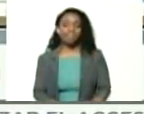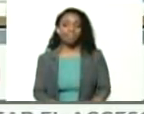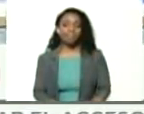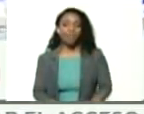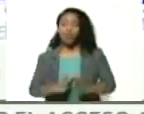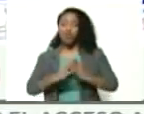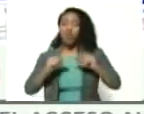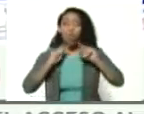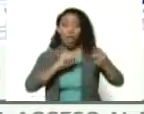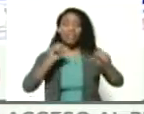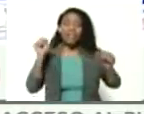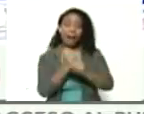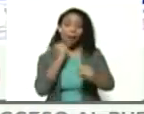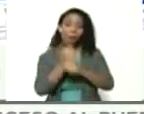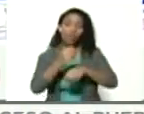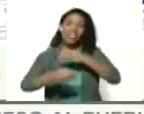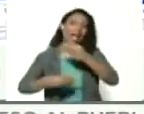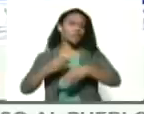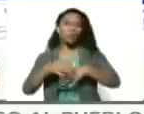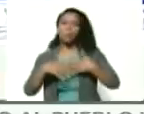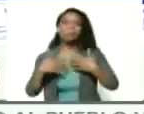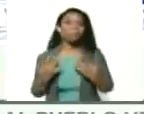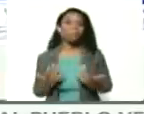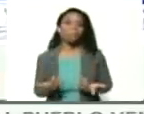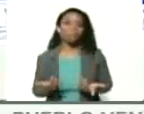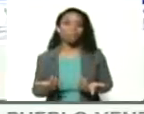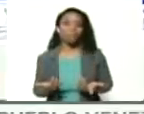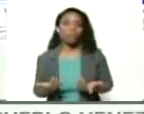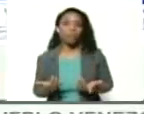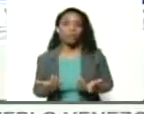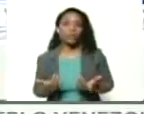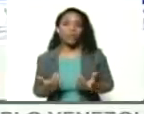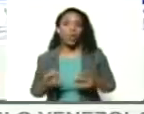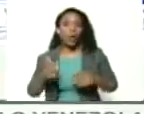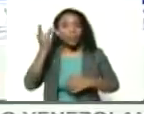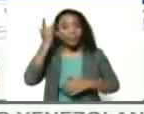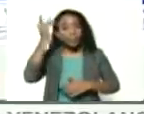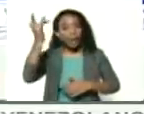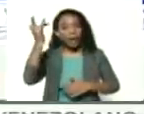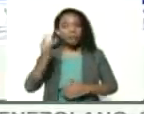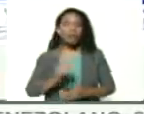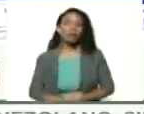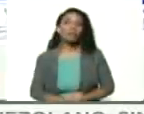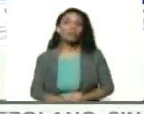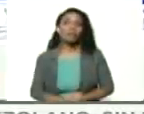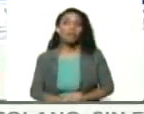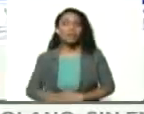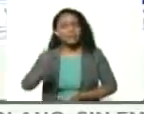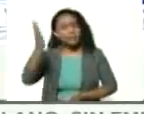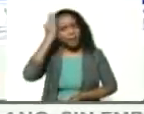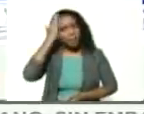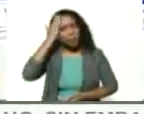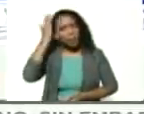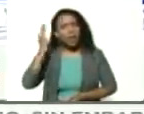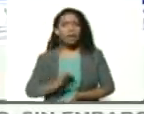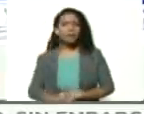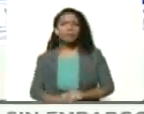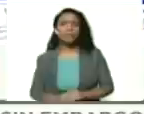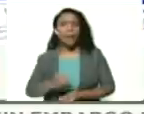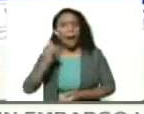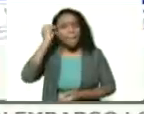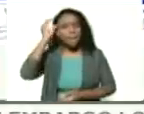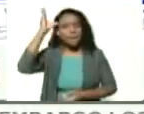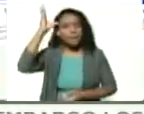Toda esta operación, Ernesto, se hizo con inteligencia, con sabiduría, con